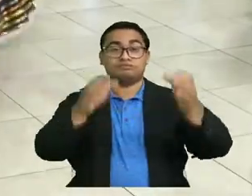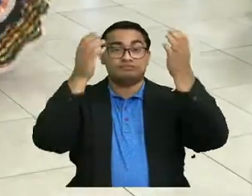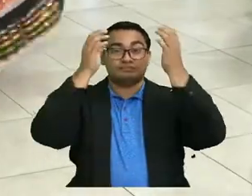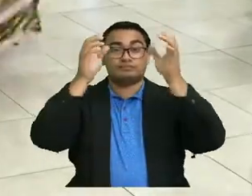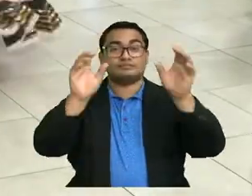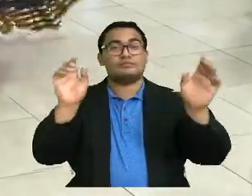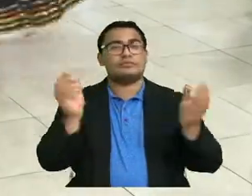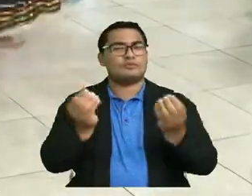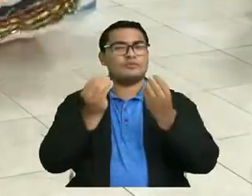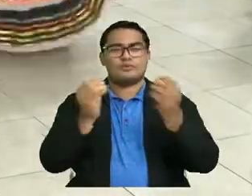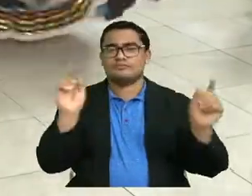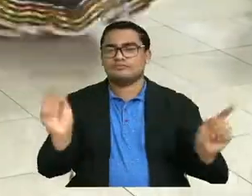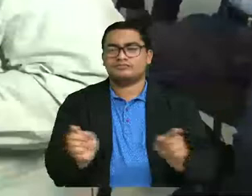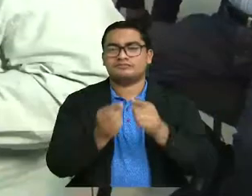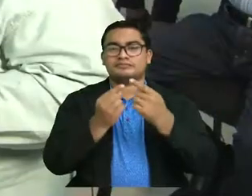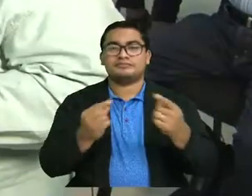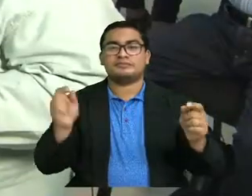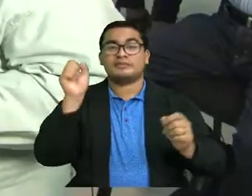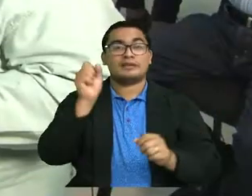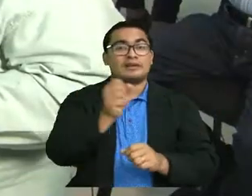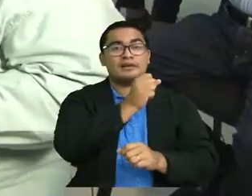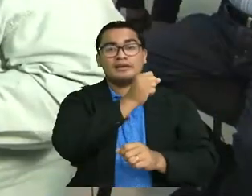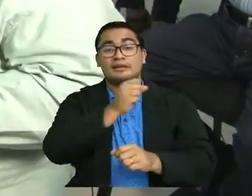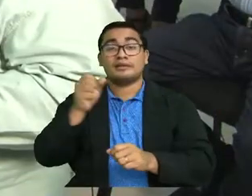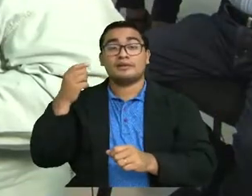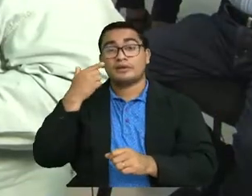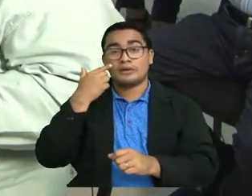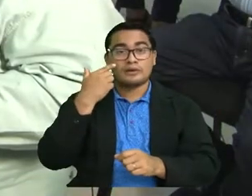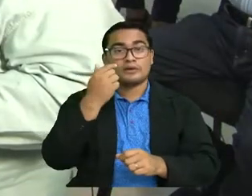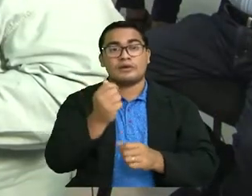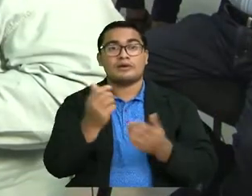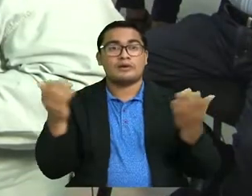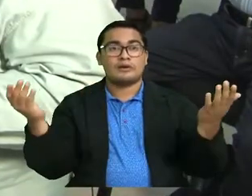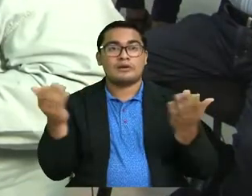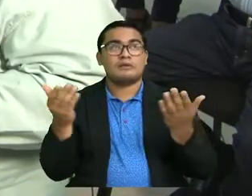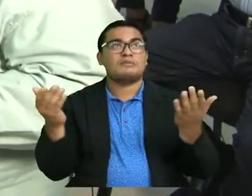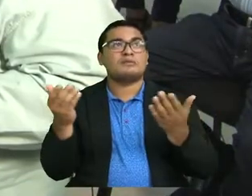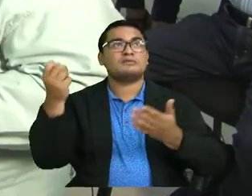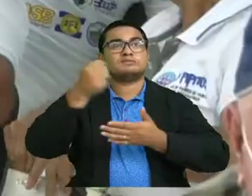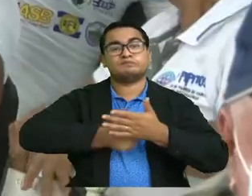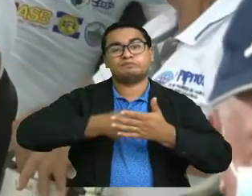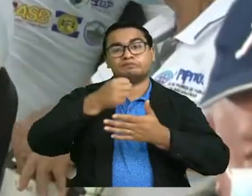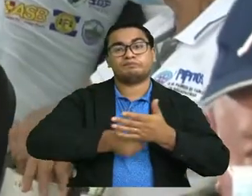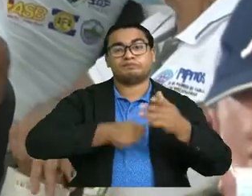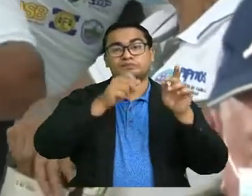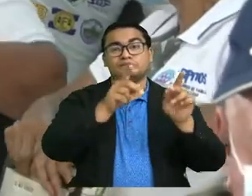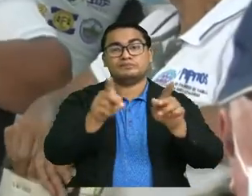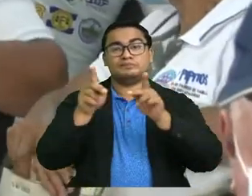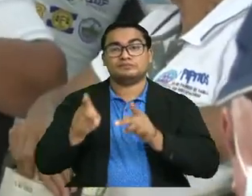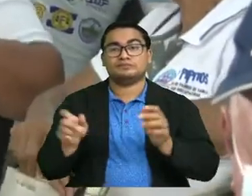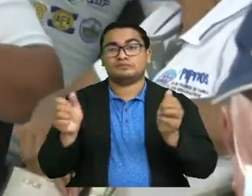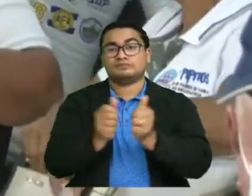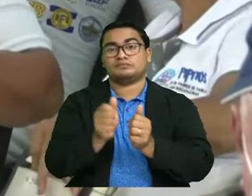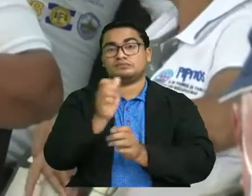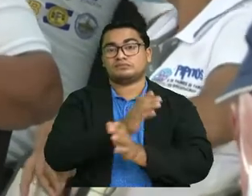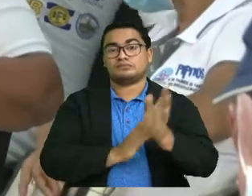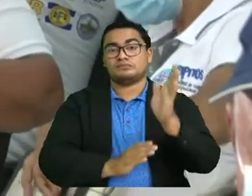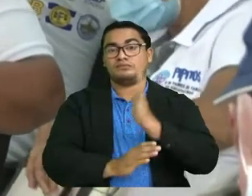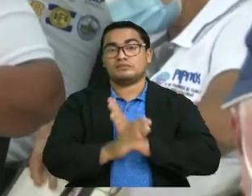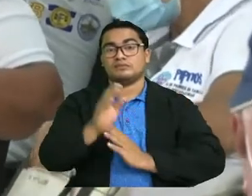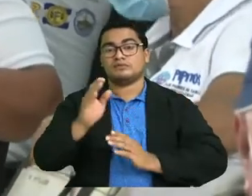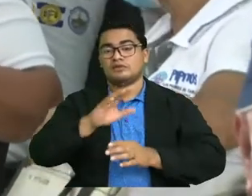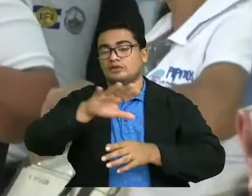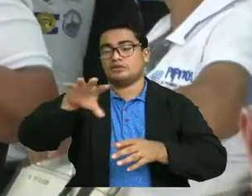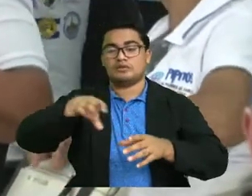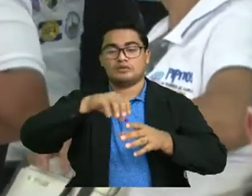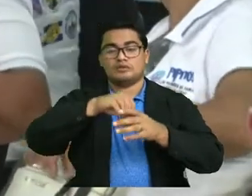y canto y de reconocimiento a destacados promotores y defensores de los derechos de las personas con discapacidad y por la inclusión